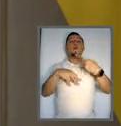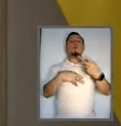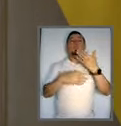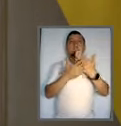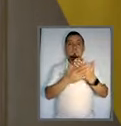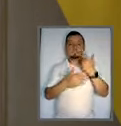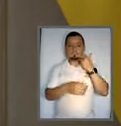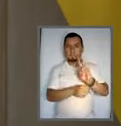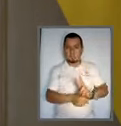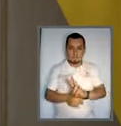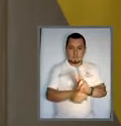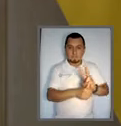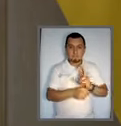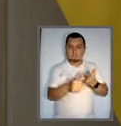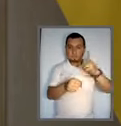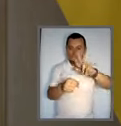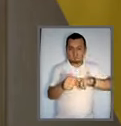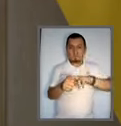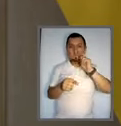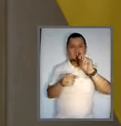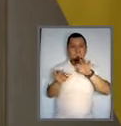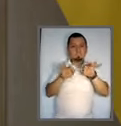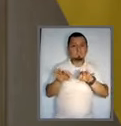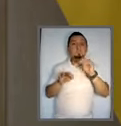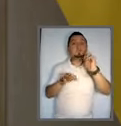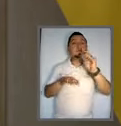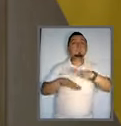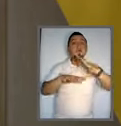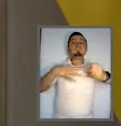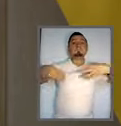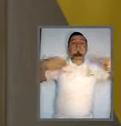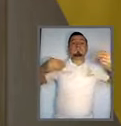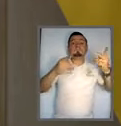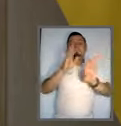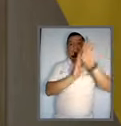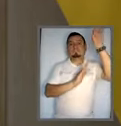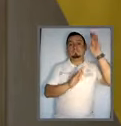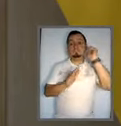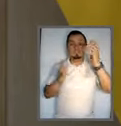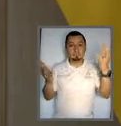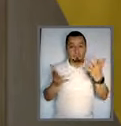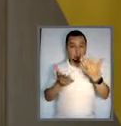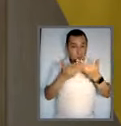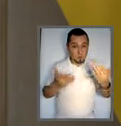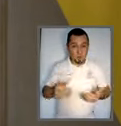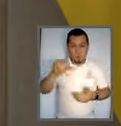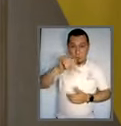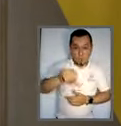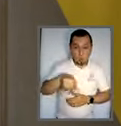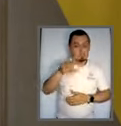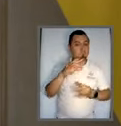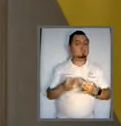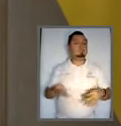de respuesta en la infraestructura hospitalaria como el ritmo de contagios en el estado, pero sí tengo que decir que hoy es un momento